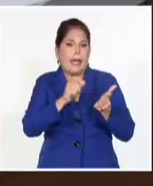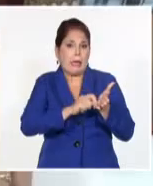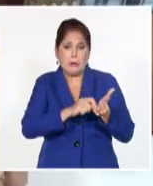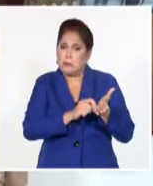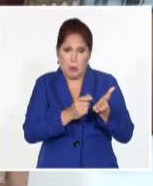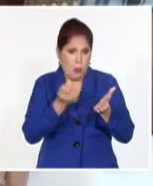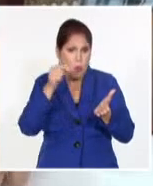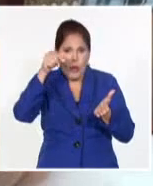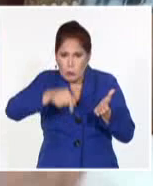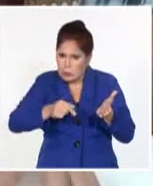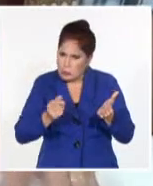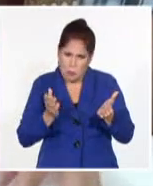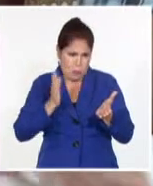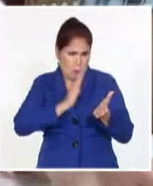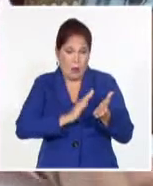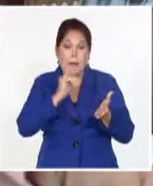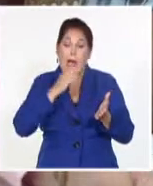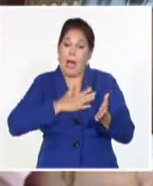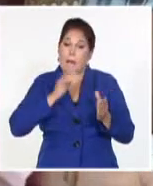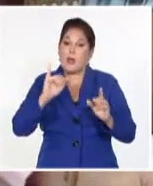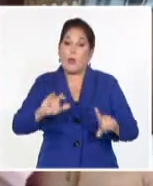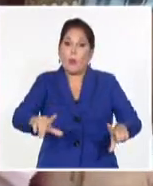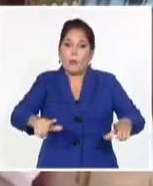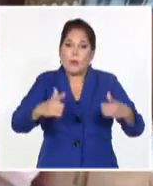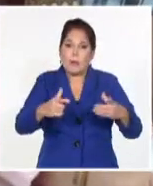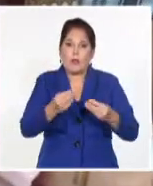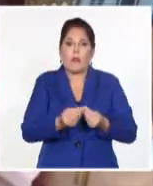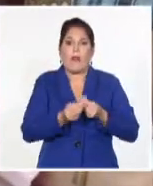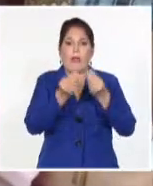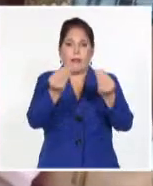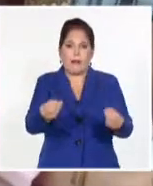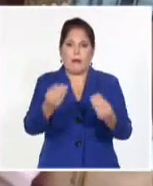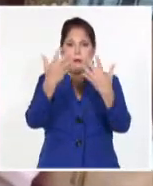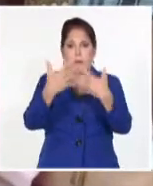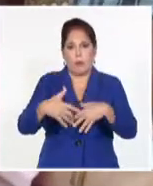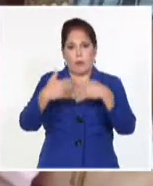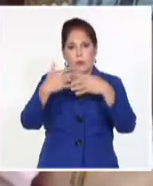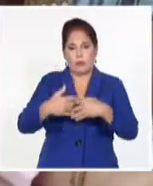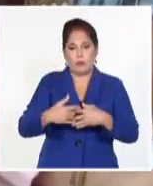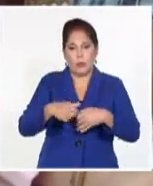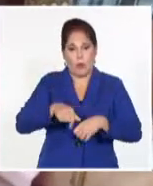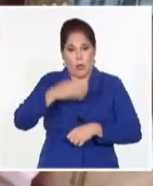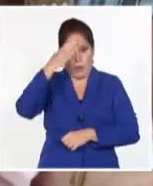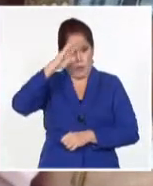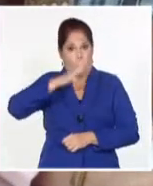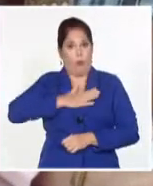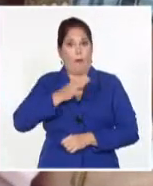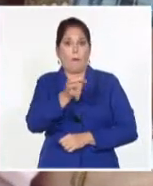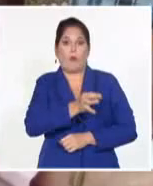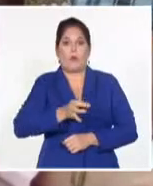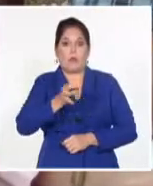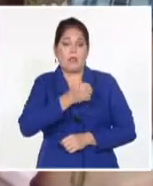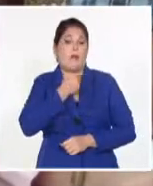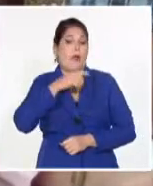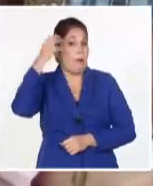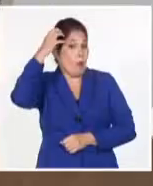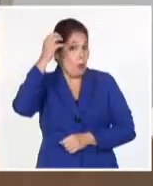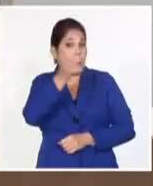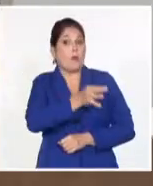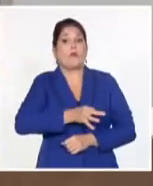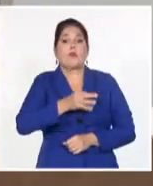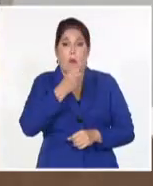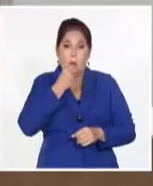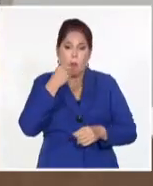beneficiarios. Hay un incumplimiento de entrega también de las producciones locales. Quiere decir, lo que los gobiernos municipales y provinciales